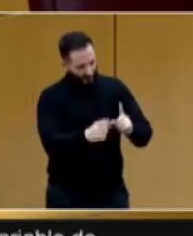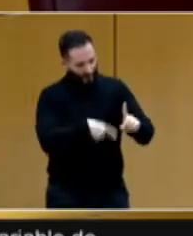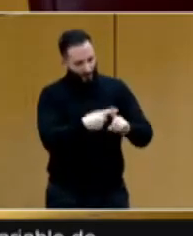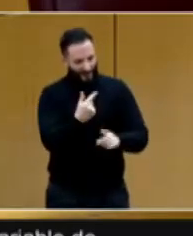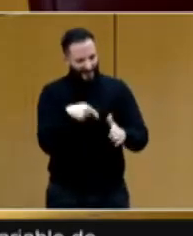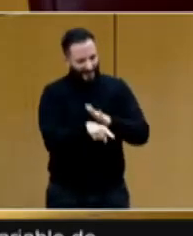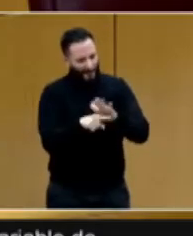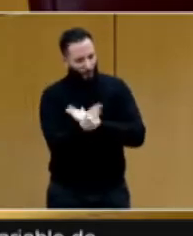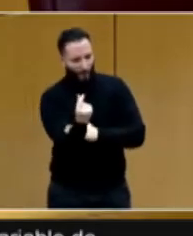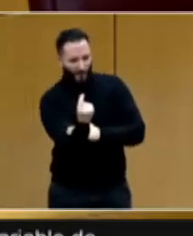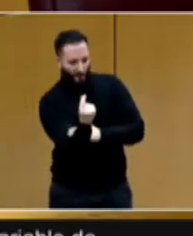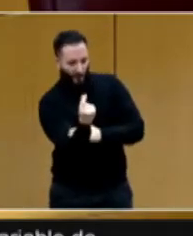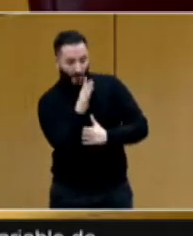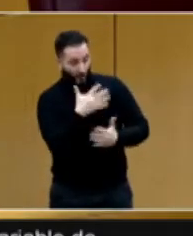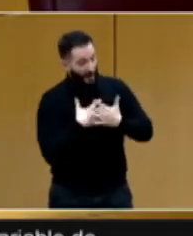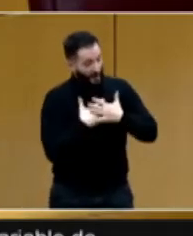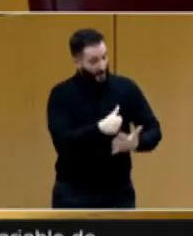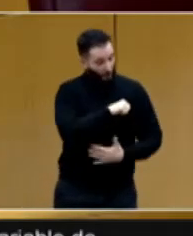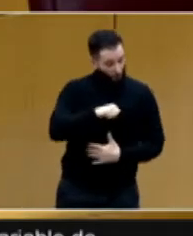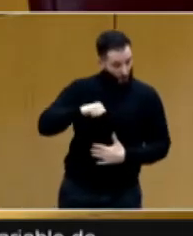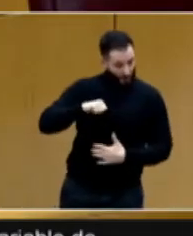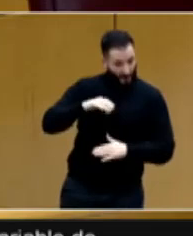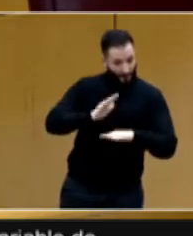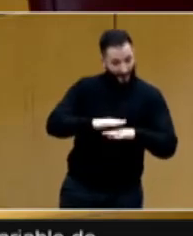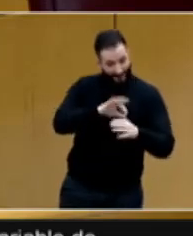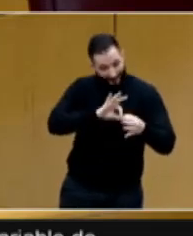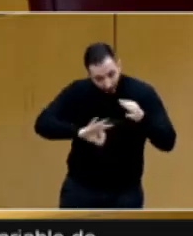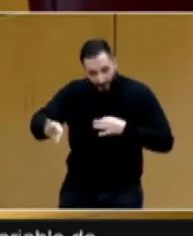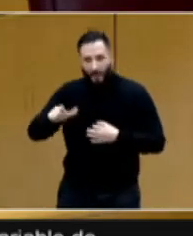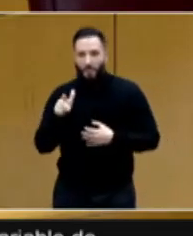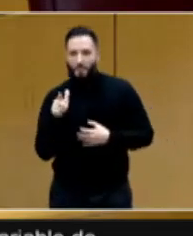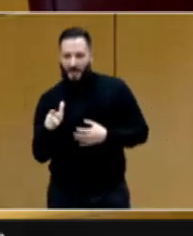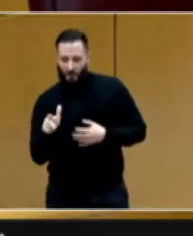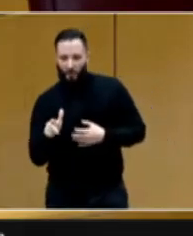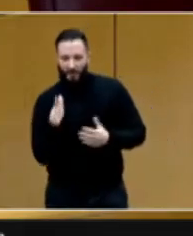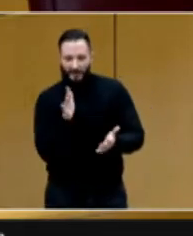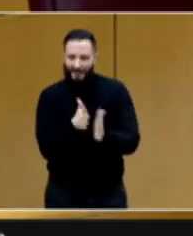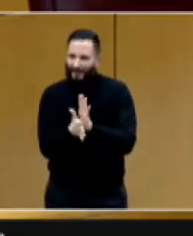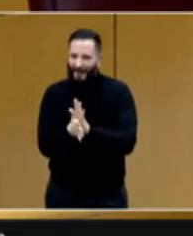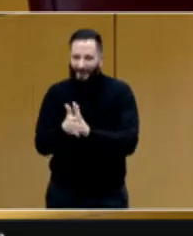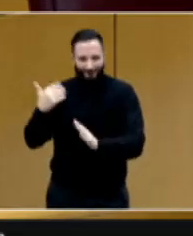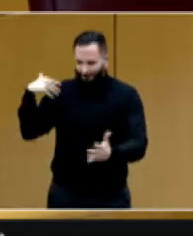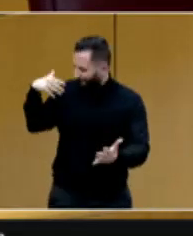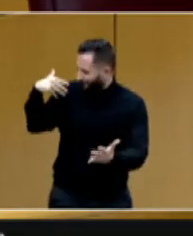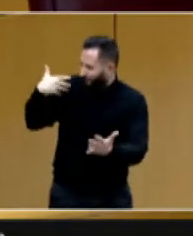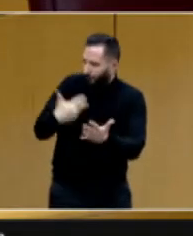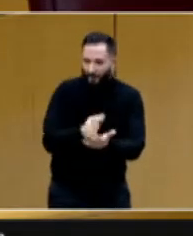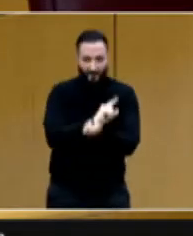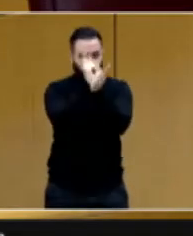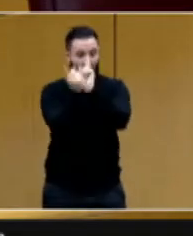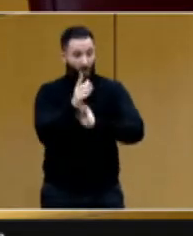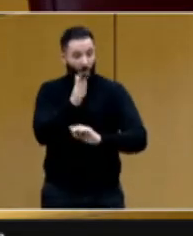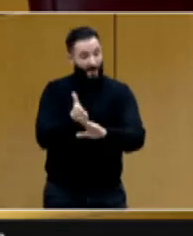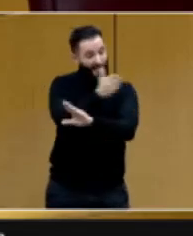porque la autonomía de la voluntad es la perspectiva de la que ejercita el derecho ha cambiado fundamentalmente porque antes no podían